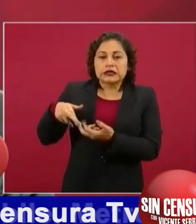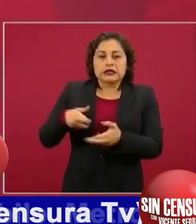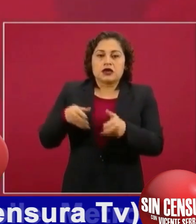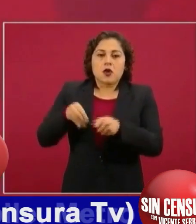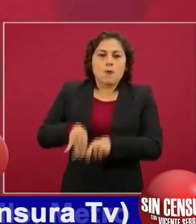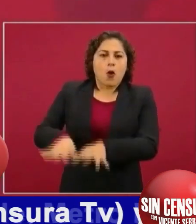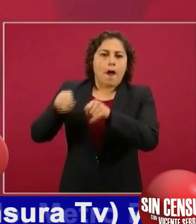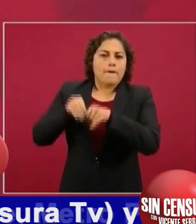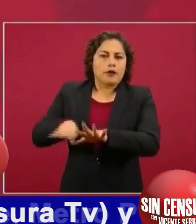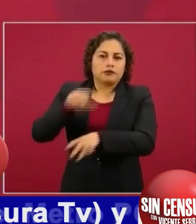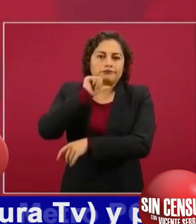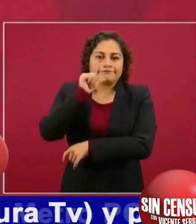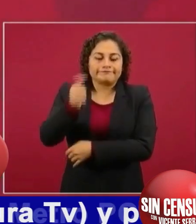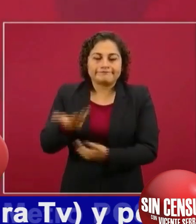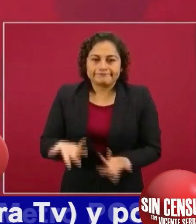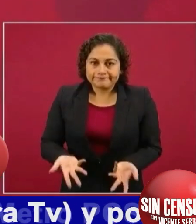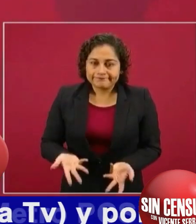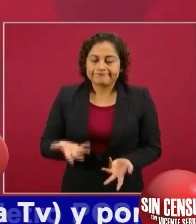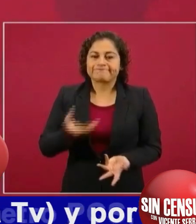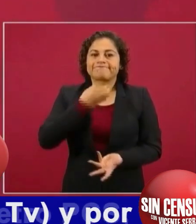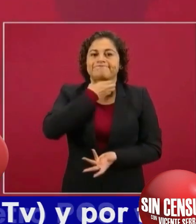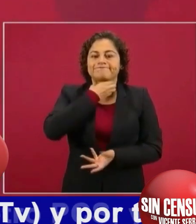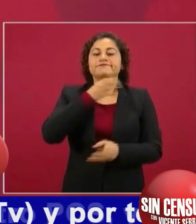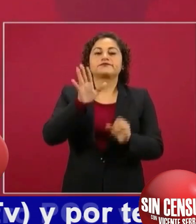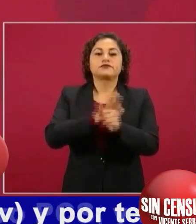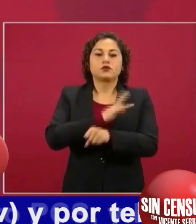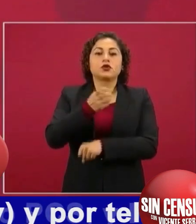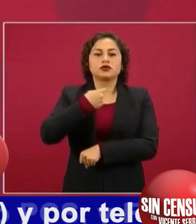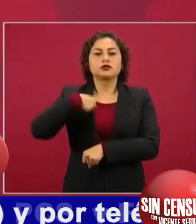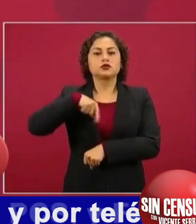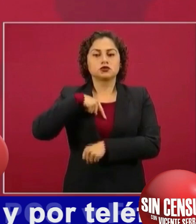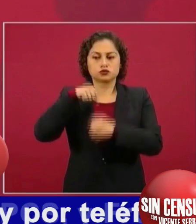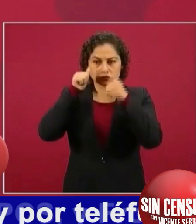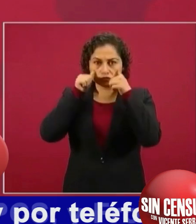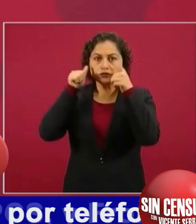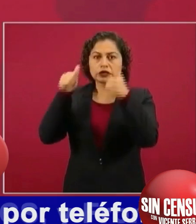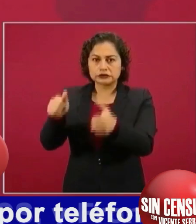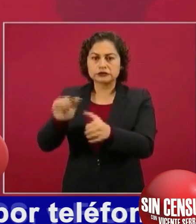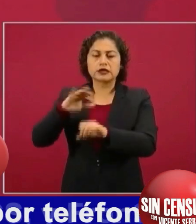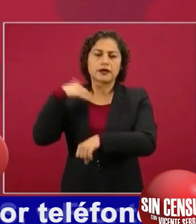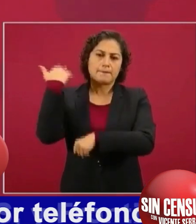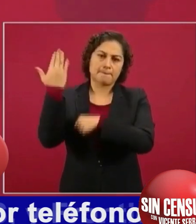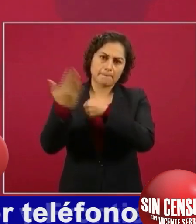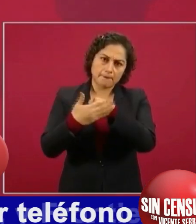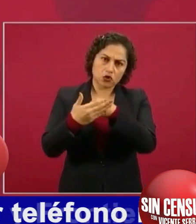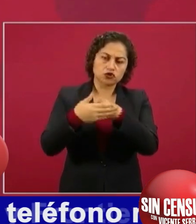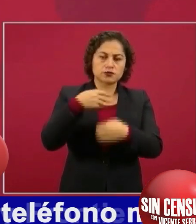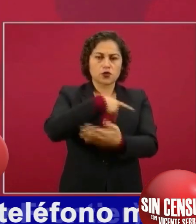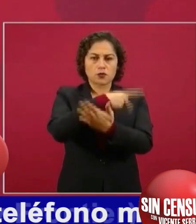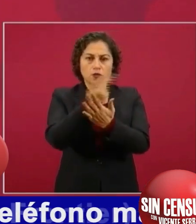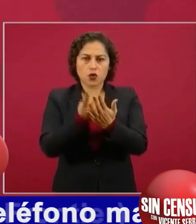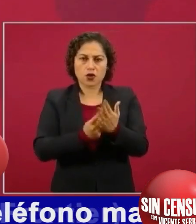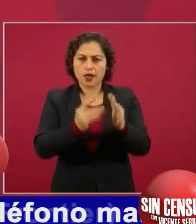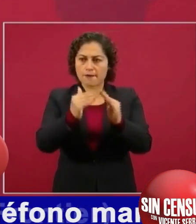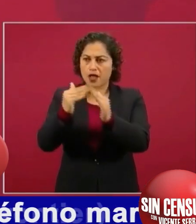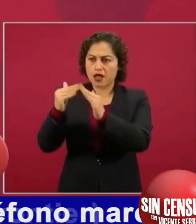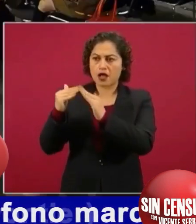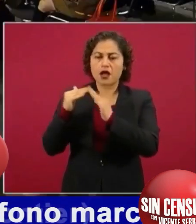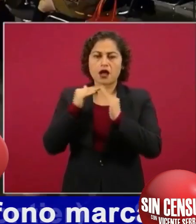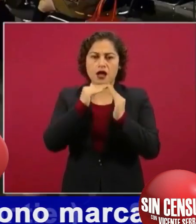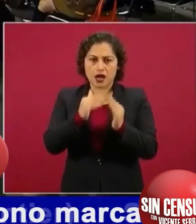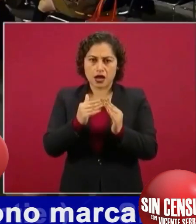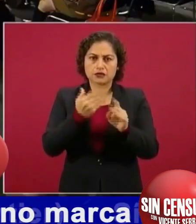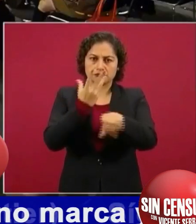a atender. Viene un programa de mejoramiento de vivienda antes de que la